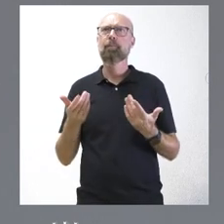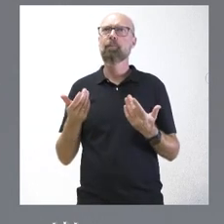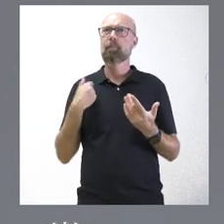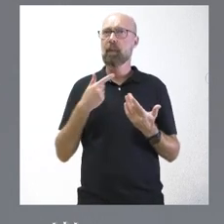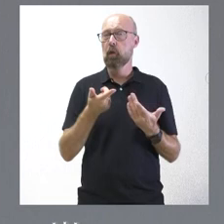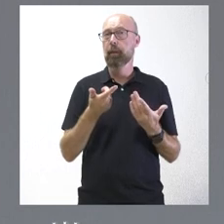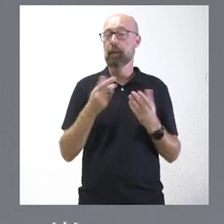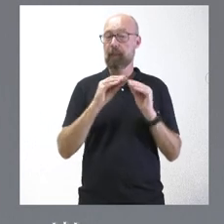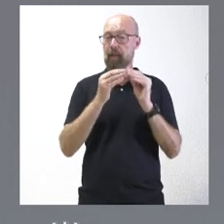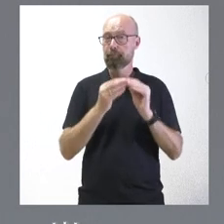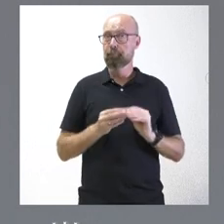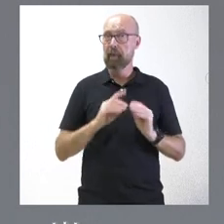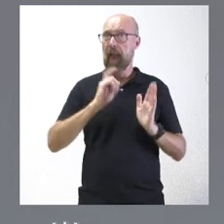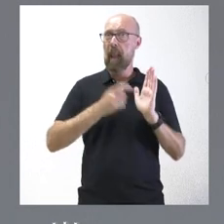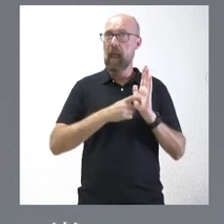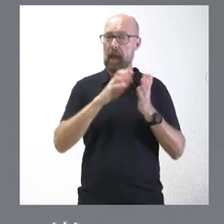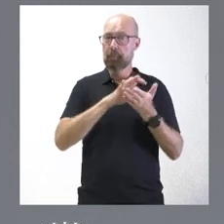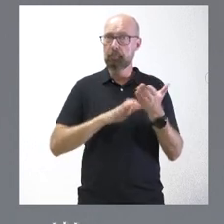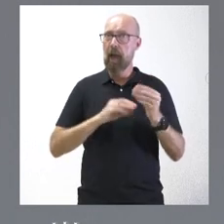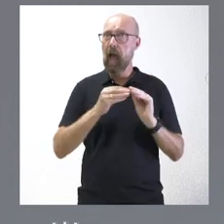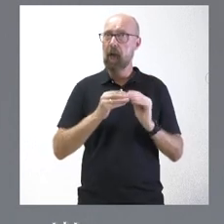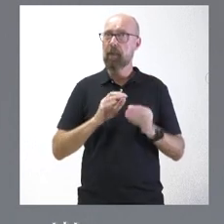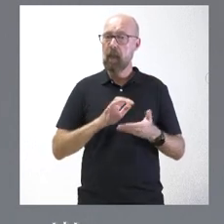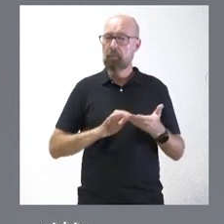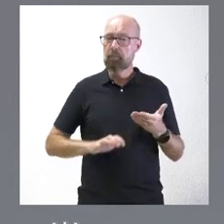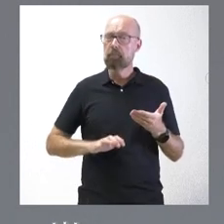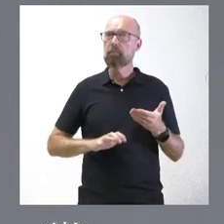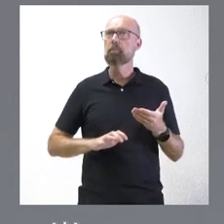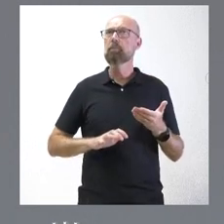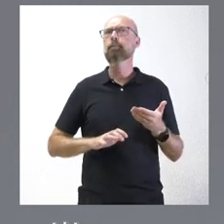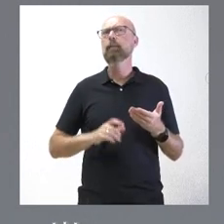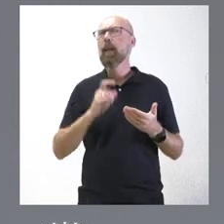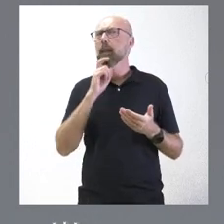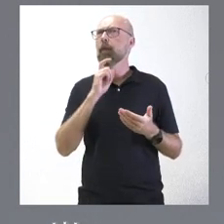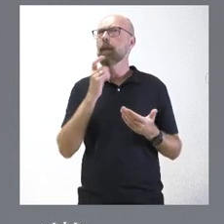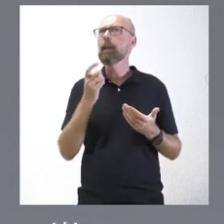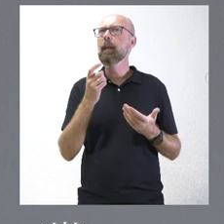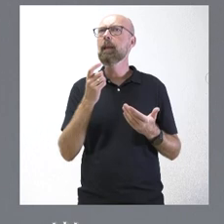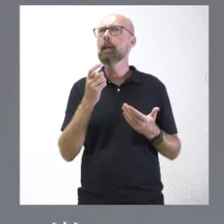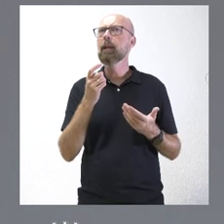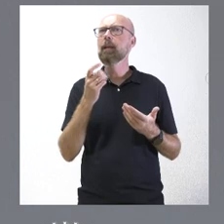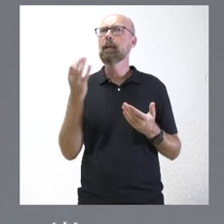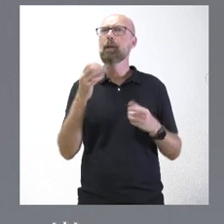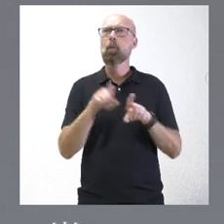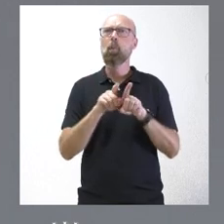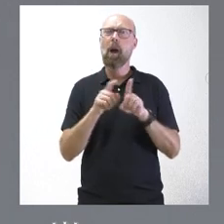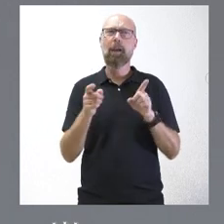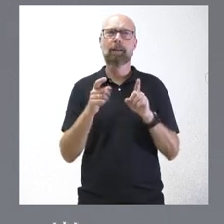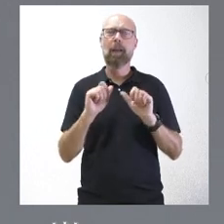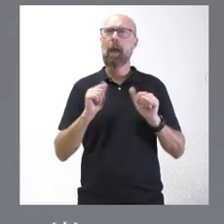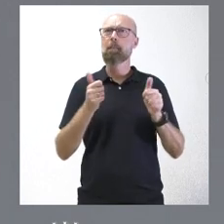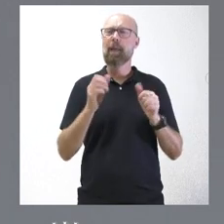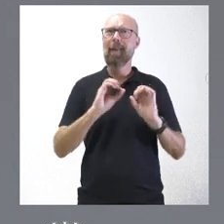permítanme la expresión lo difícil muchas veces es enfrentarse a palpé en blanco y ustedes que son